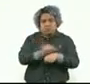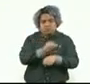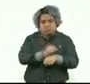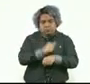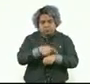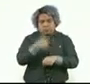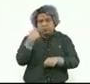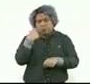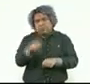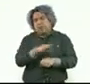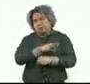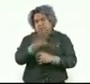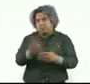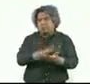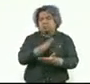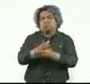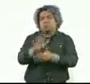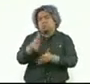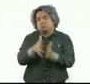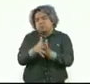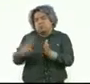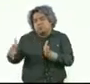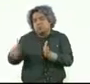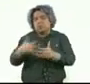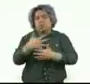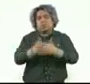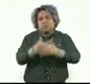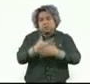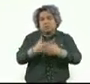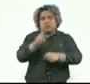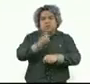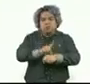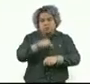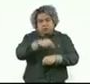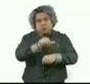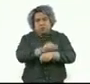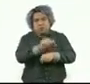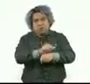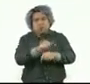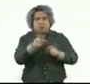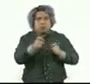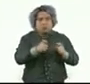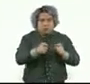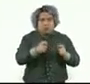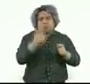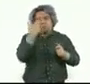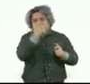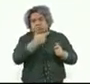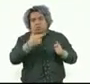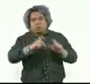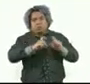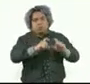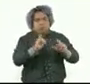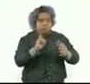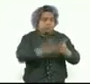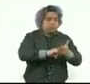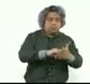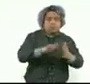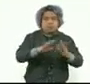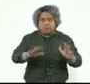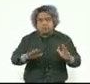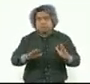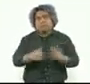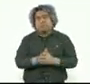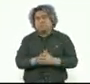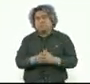señalaba, más o menos 15 días, en lo que se emplacan, se regularizan, se estandariza la atención